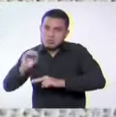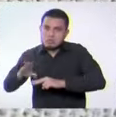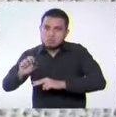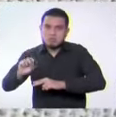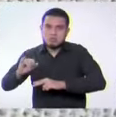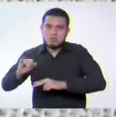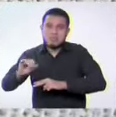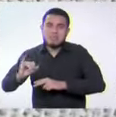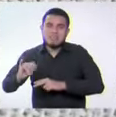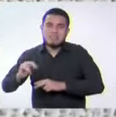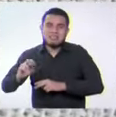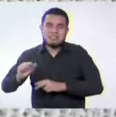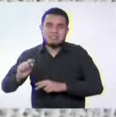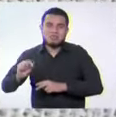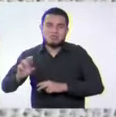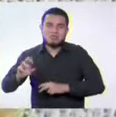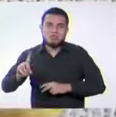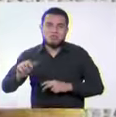es insaturada.